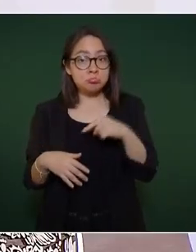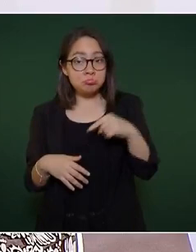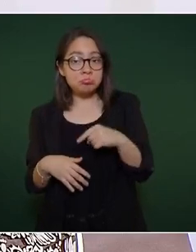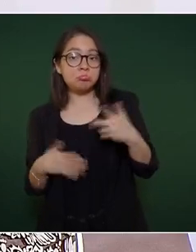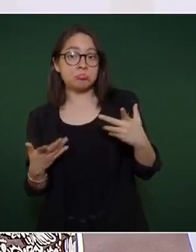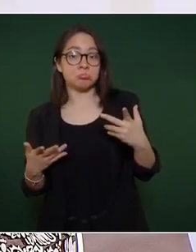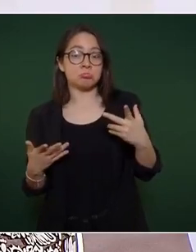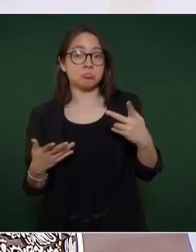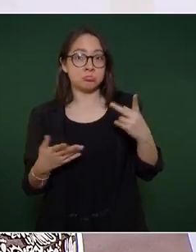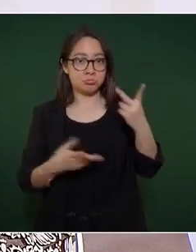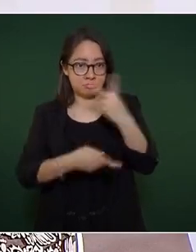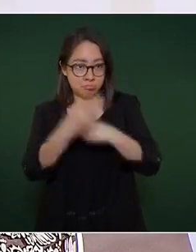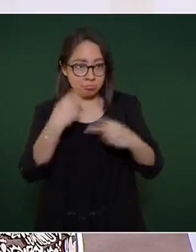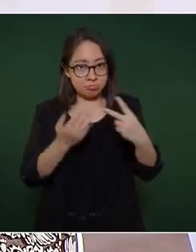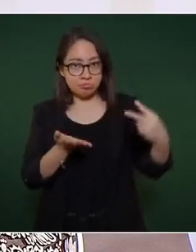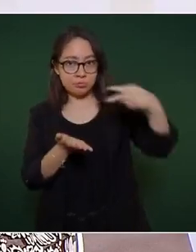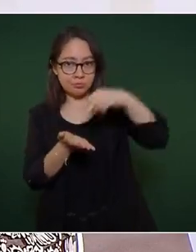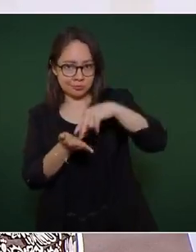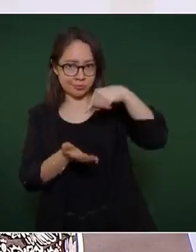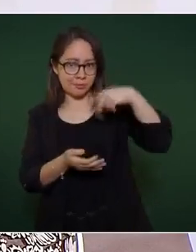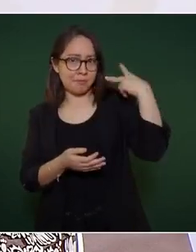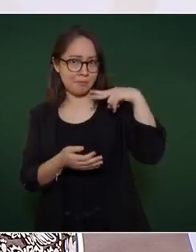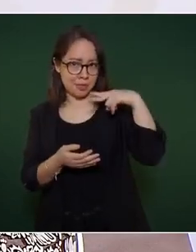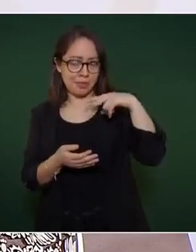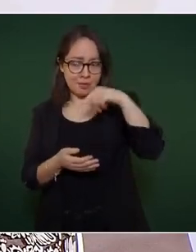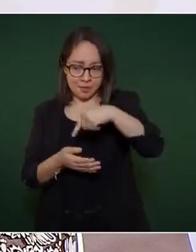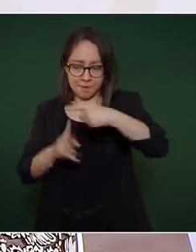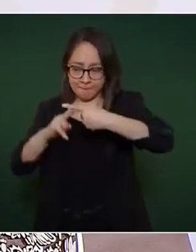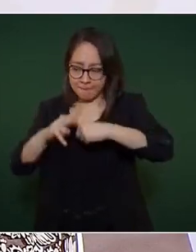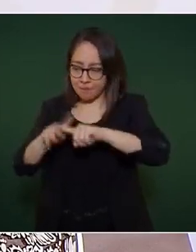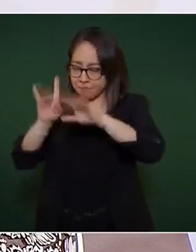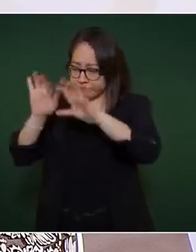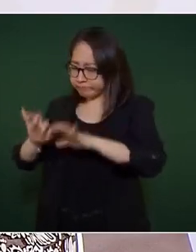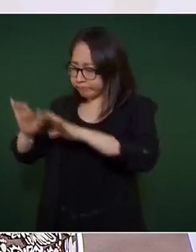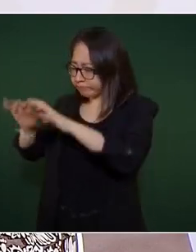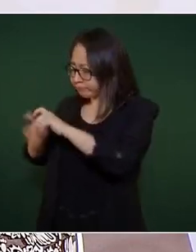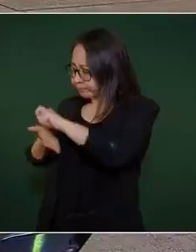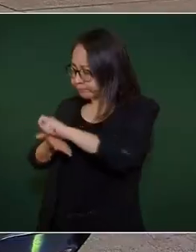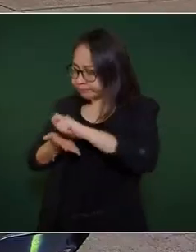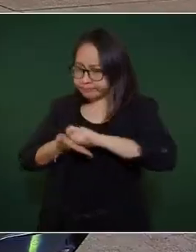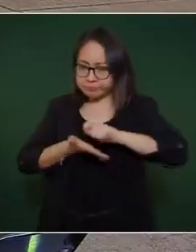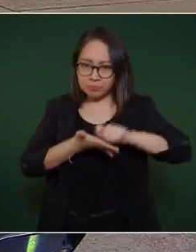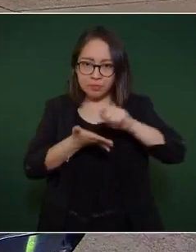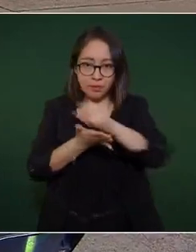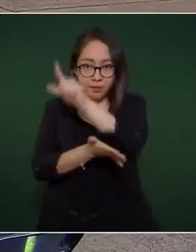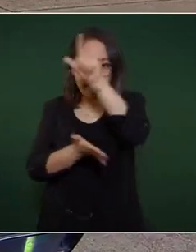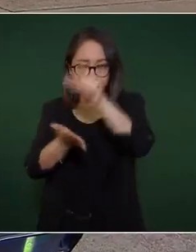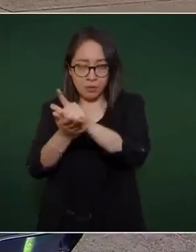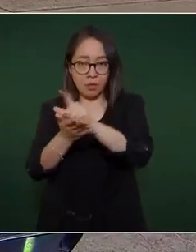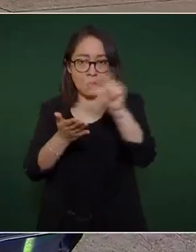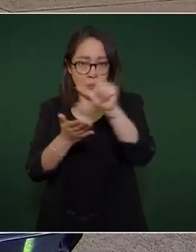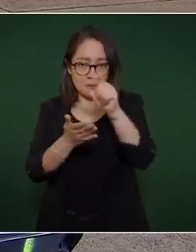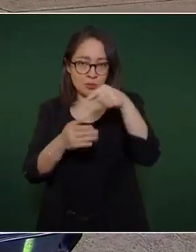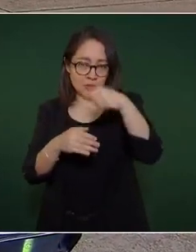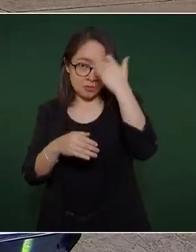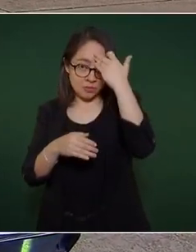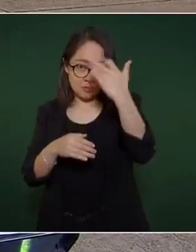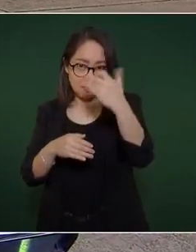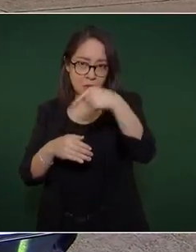las leyes que promulgó desde el puerto de Veracruz cuando radicó aquí durante su